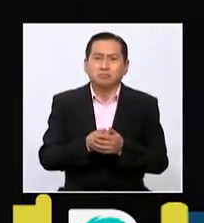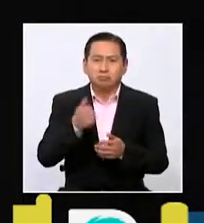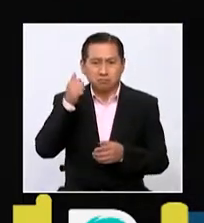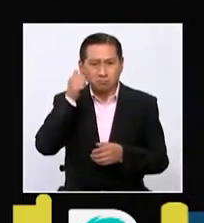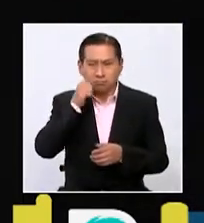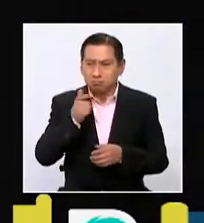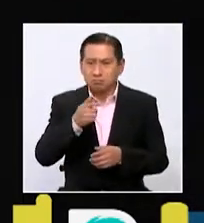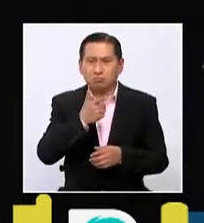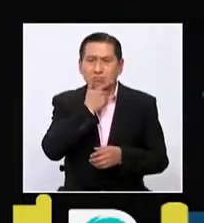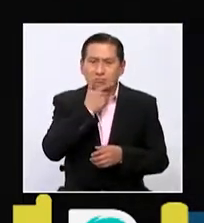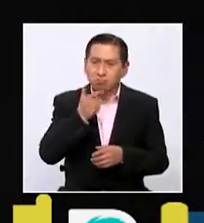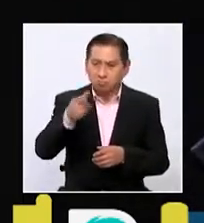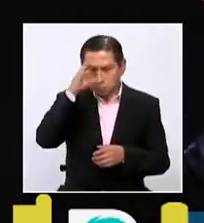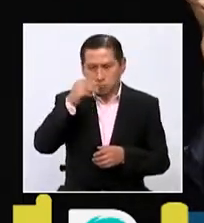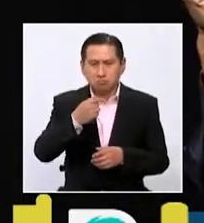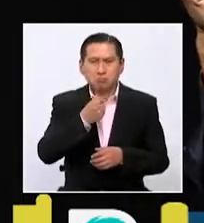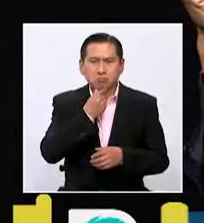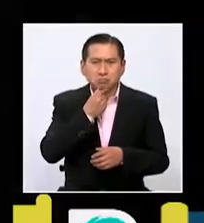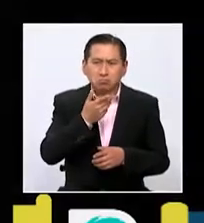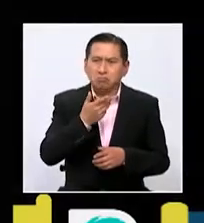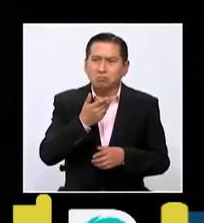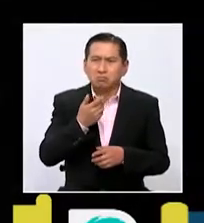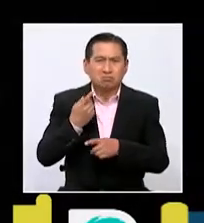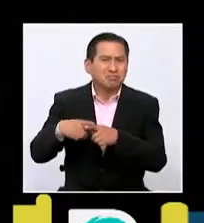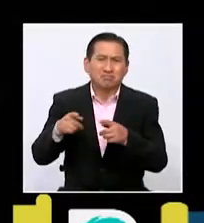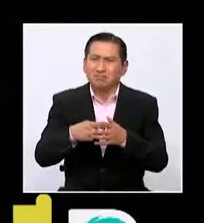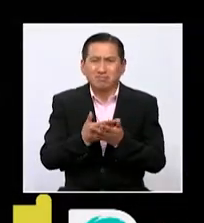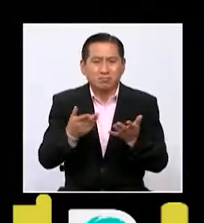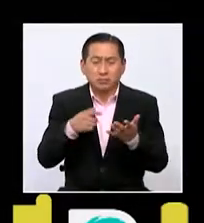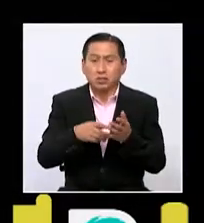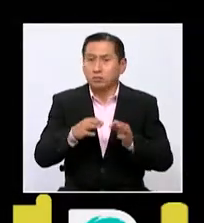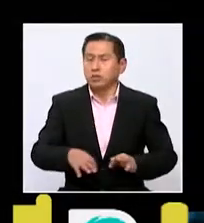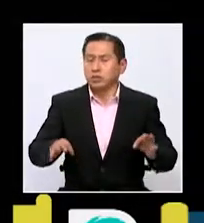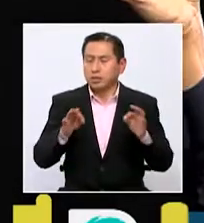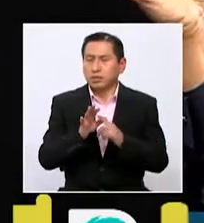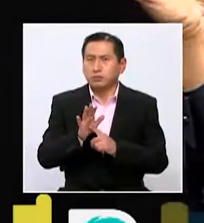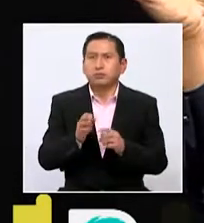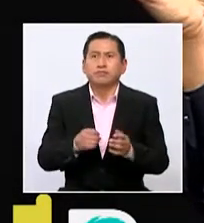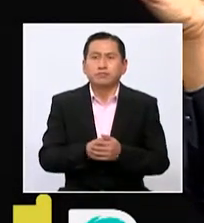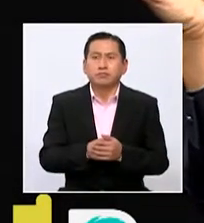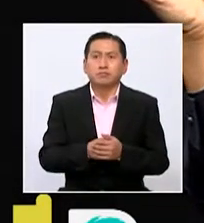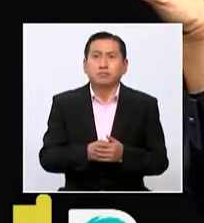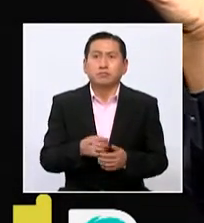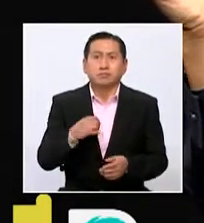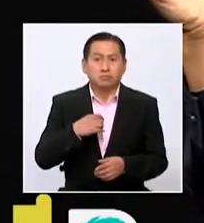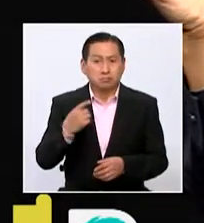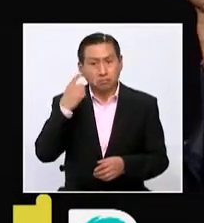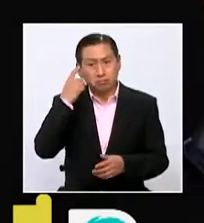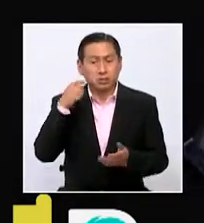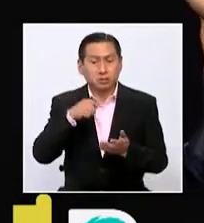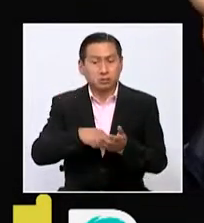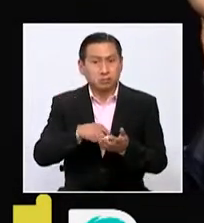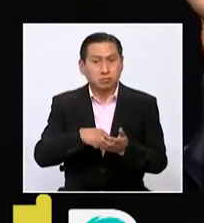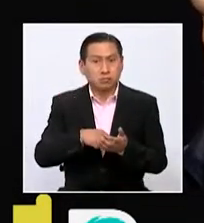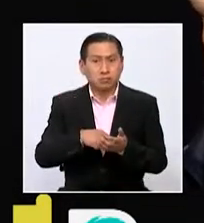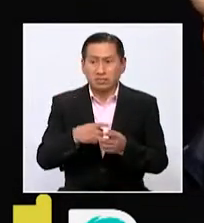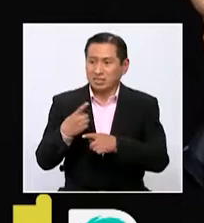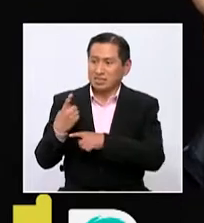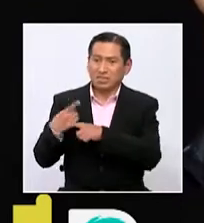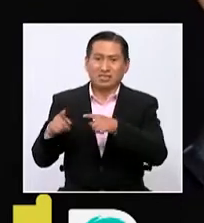los gays. Es decir, eso para mí es importantísimo. Y creo que es algo que en cada